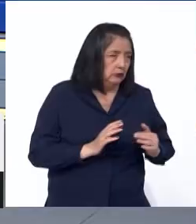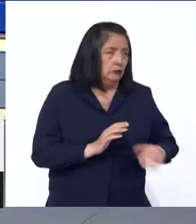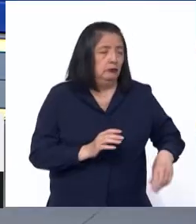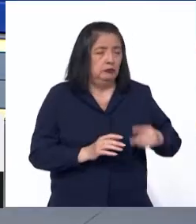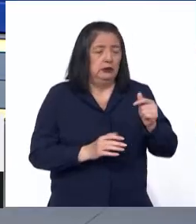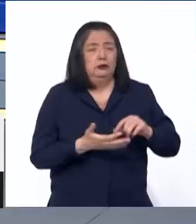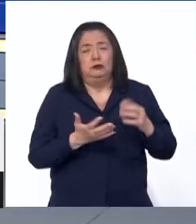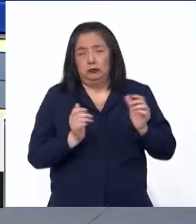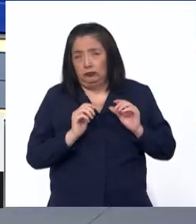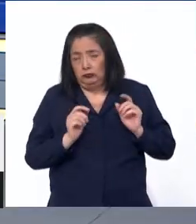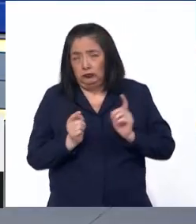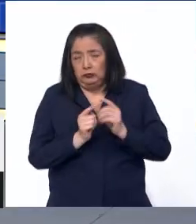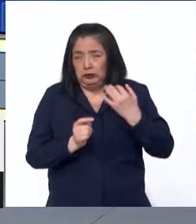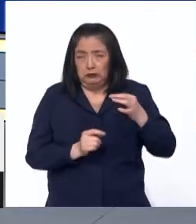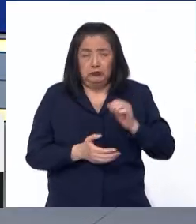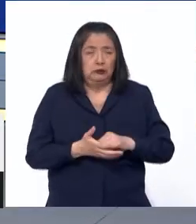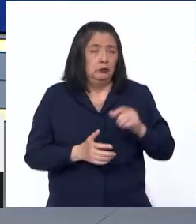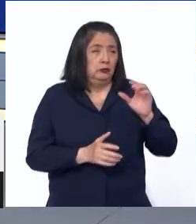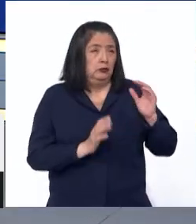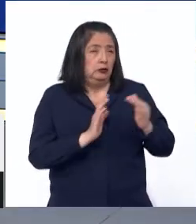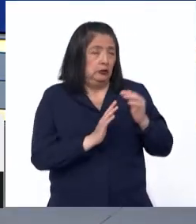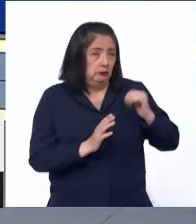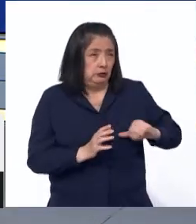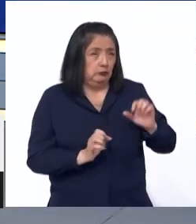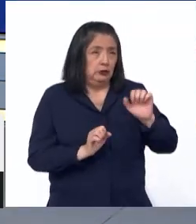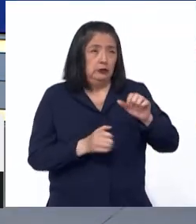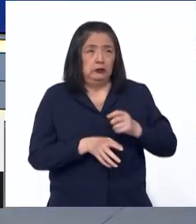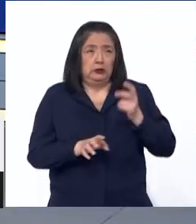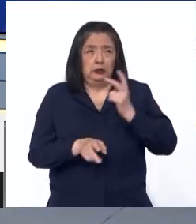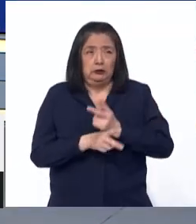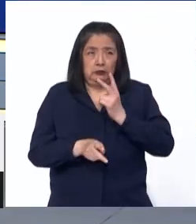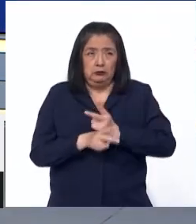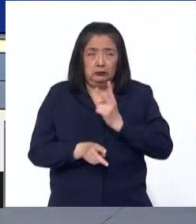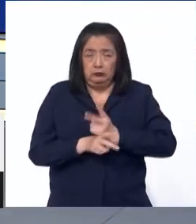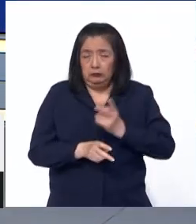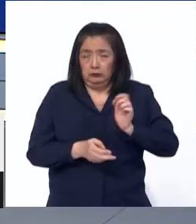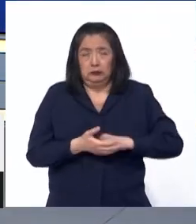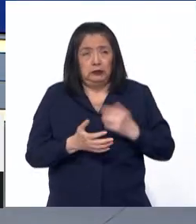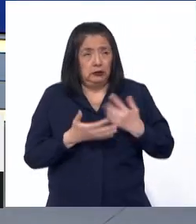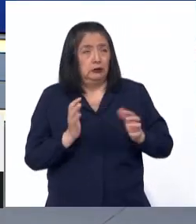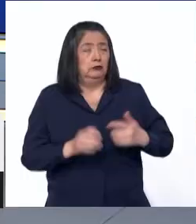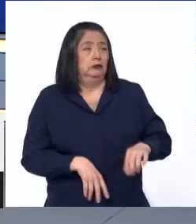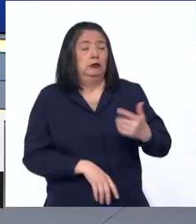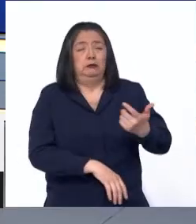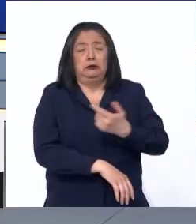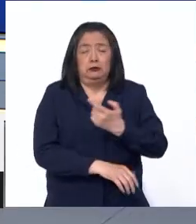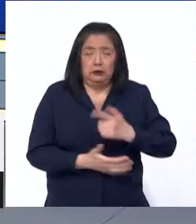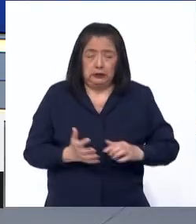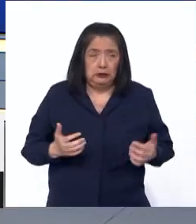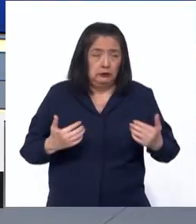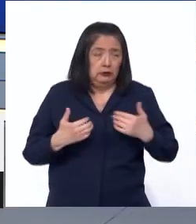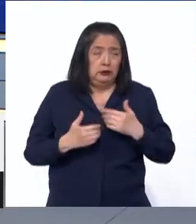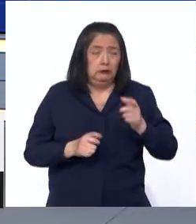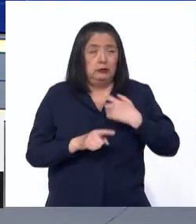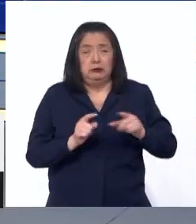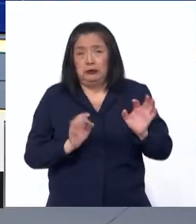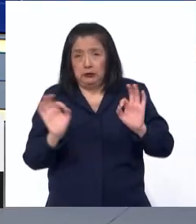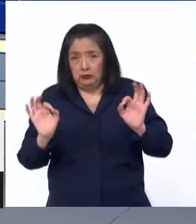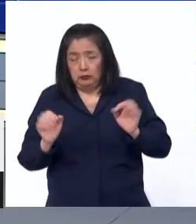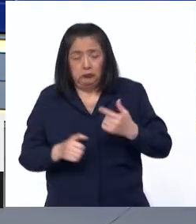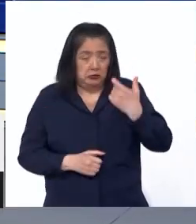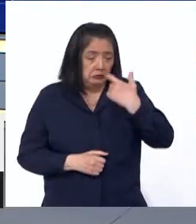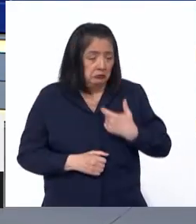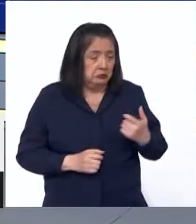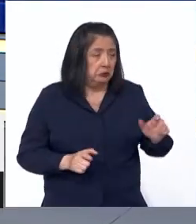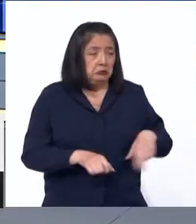contacto permanente con sus animales, quizá personal municipal que está al cuidado de campañas de vacunación de animales callejeros. Pero si no, una